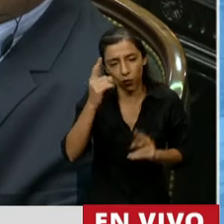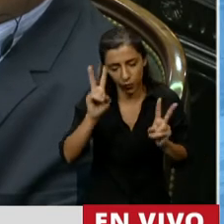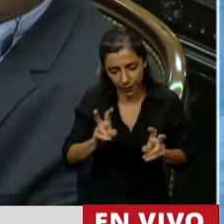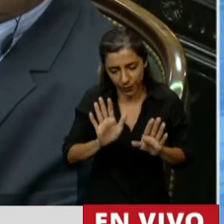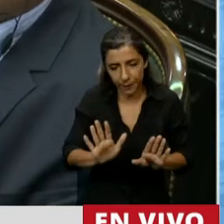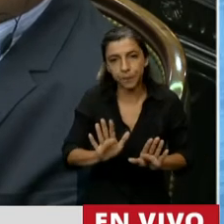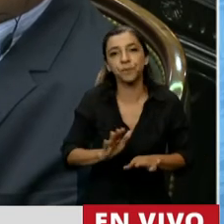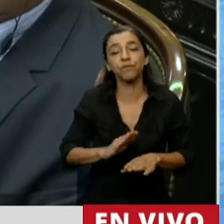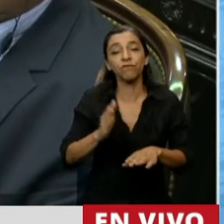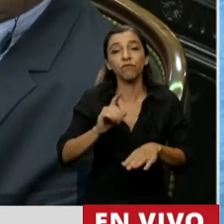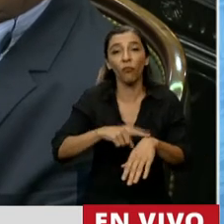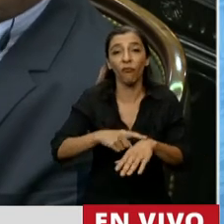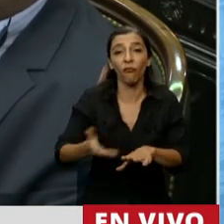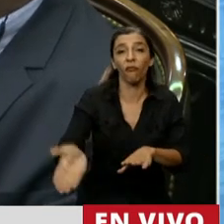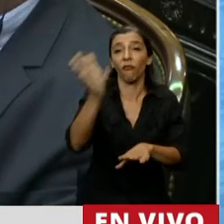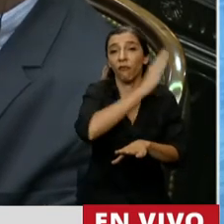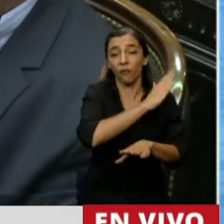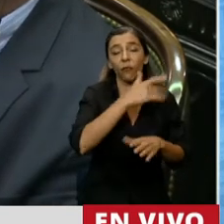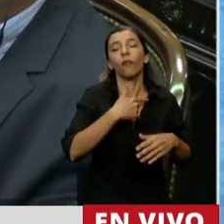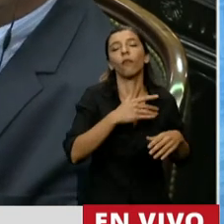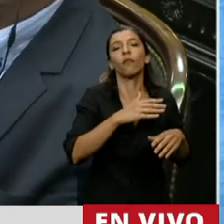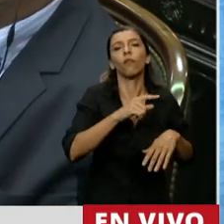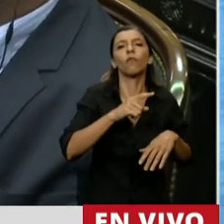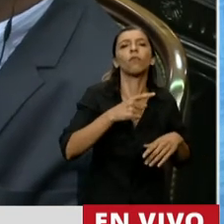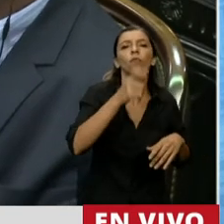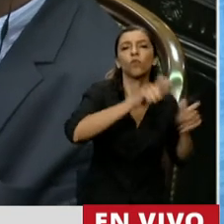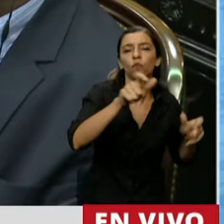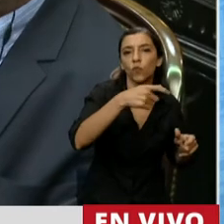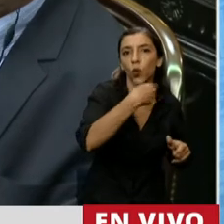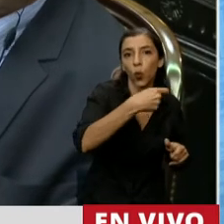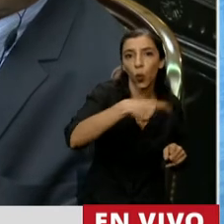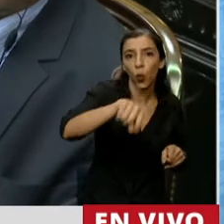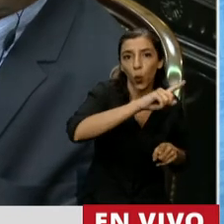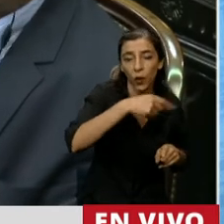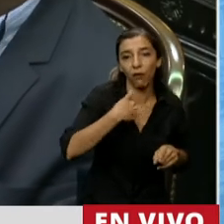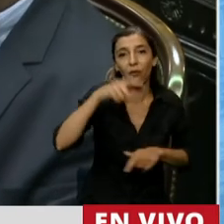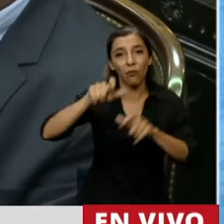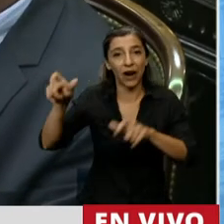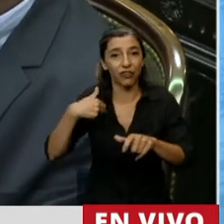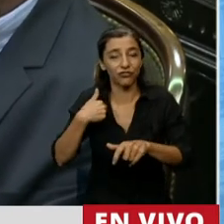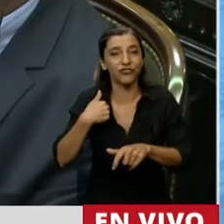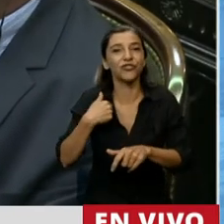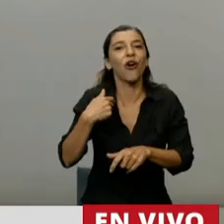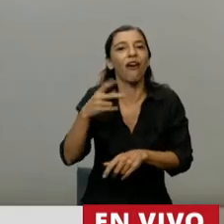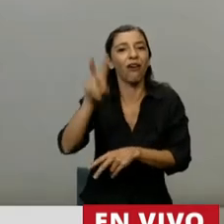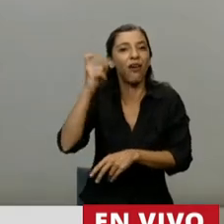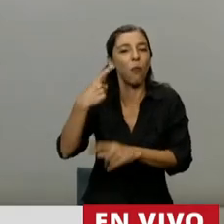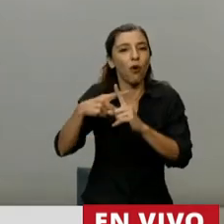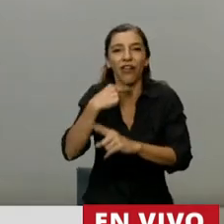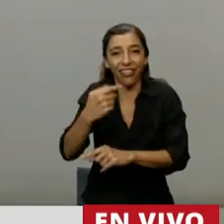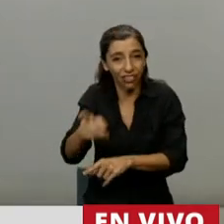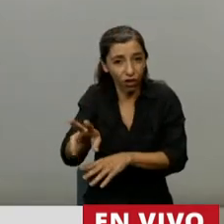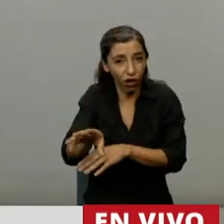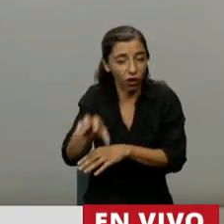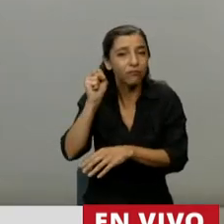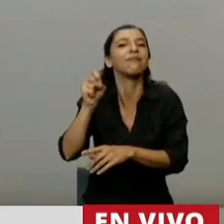anterior se produjo entre los jubilados y entre los perceptores de la UH un fenomenal proceso de endeudamiento